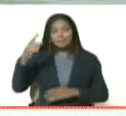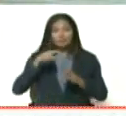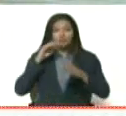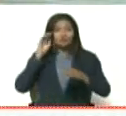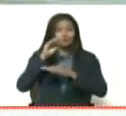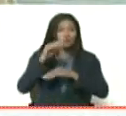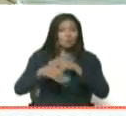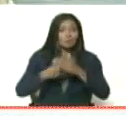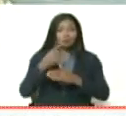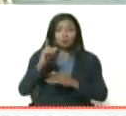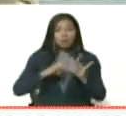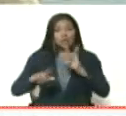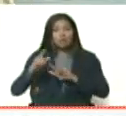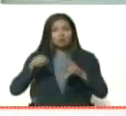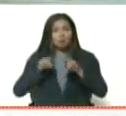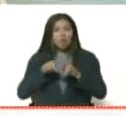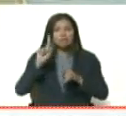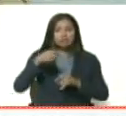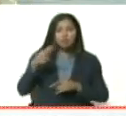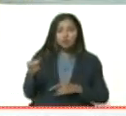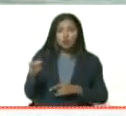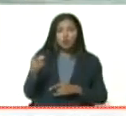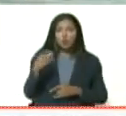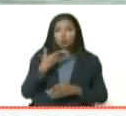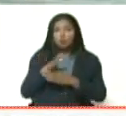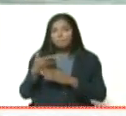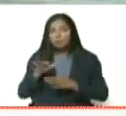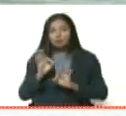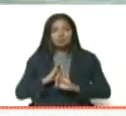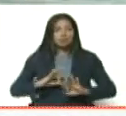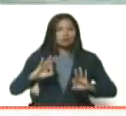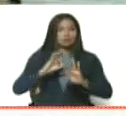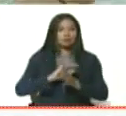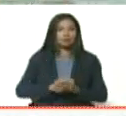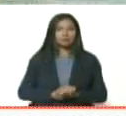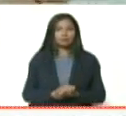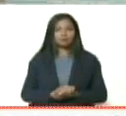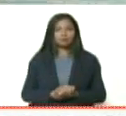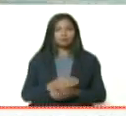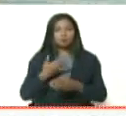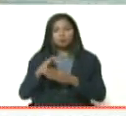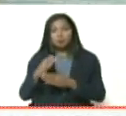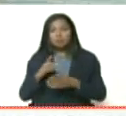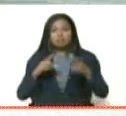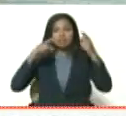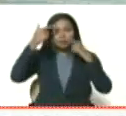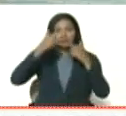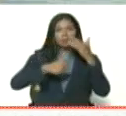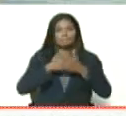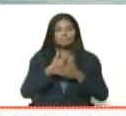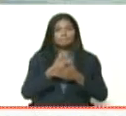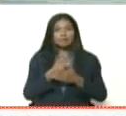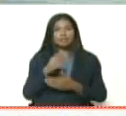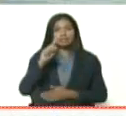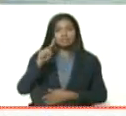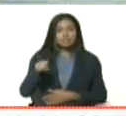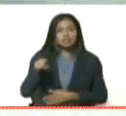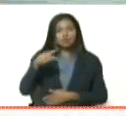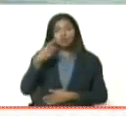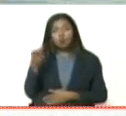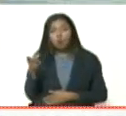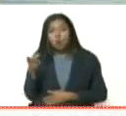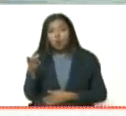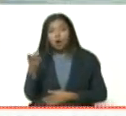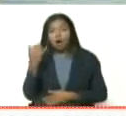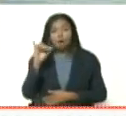de que usted me quiera, no me quiera o no le importe, sea chavista, antichavista o niní, hay